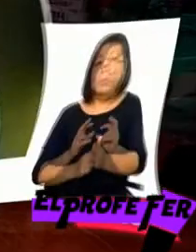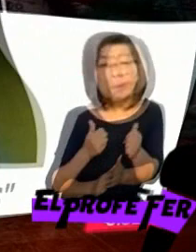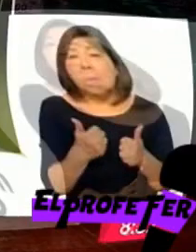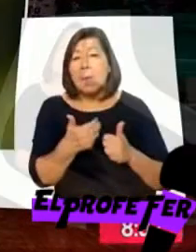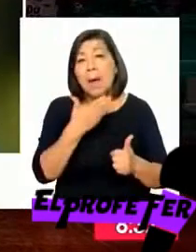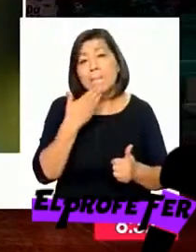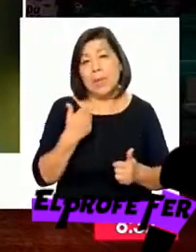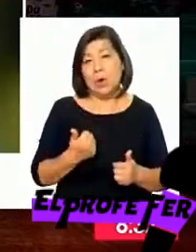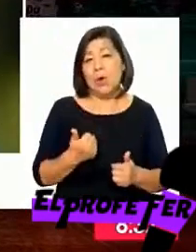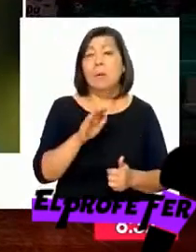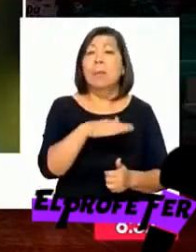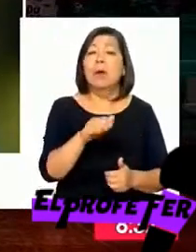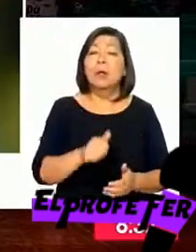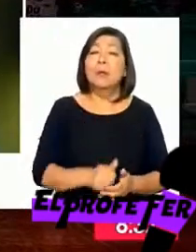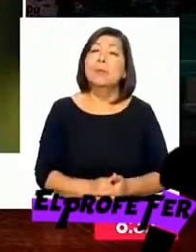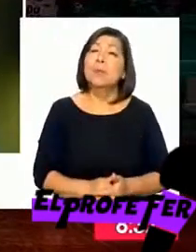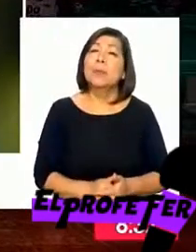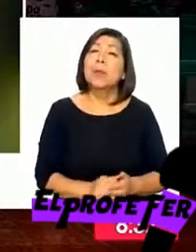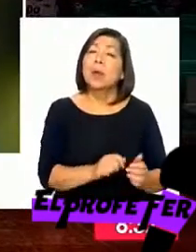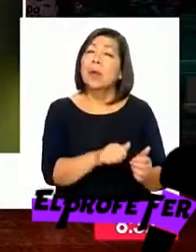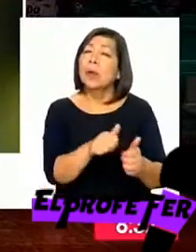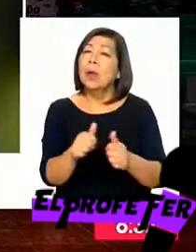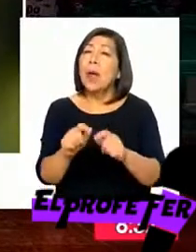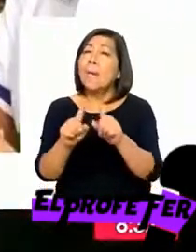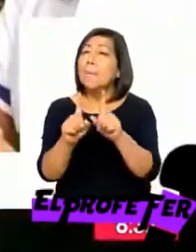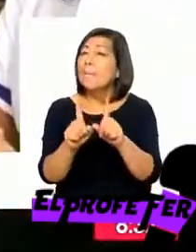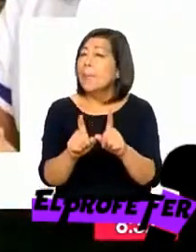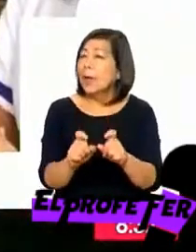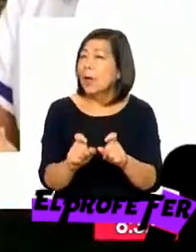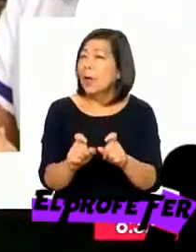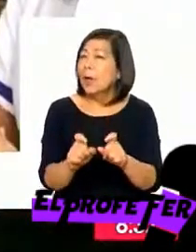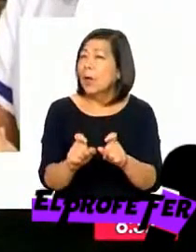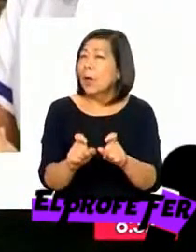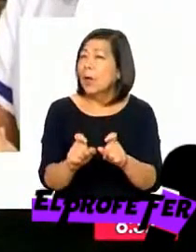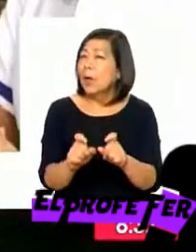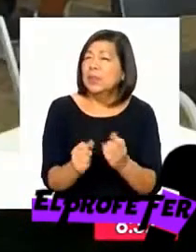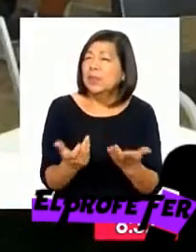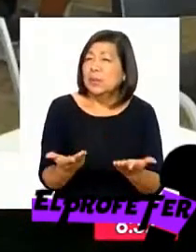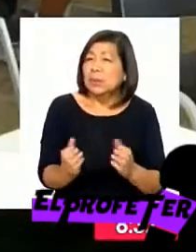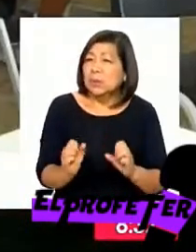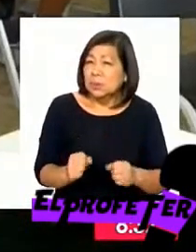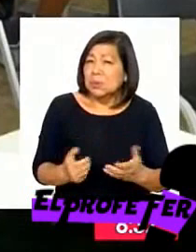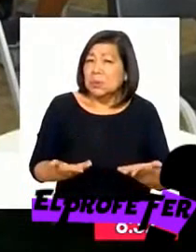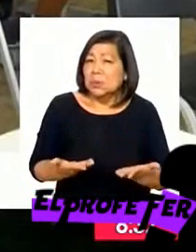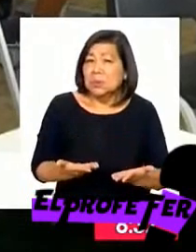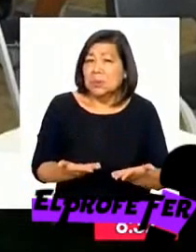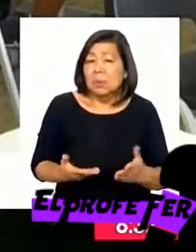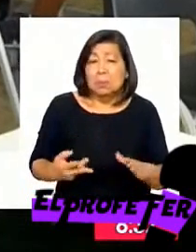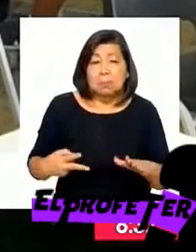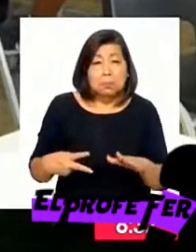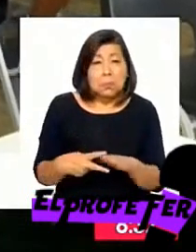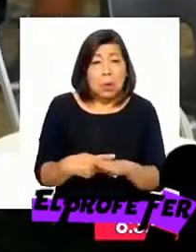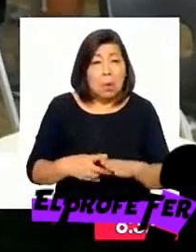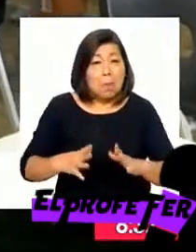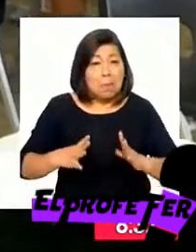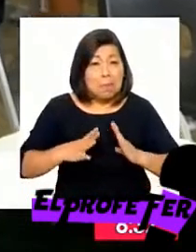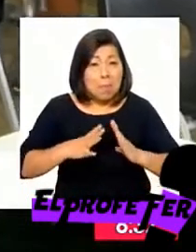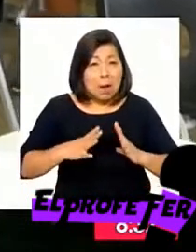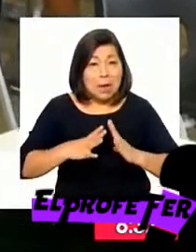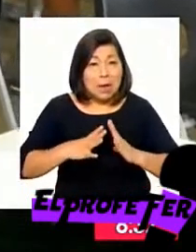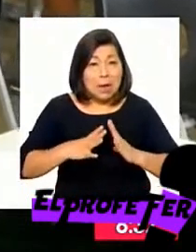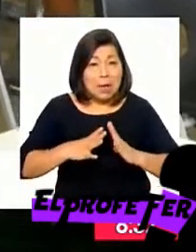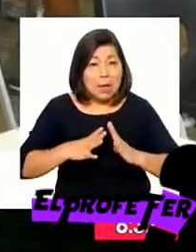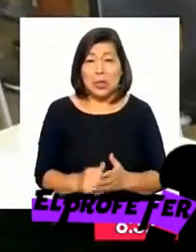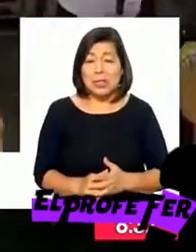después. Ministro, y respecto a una de las posibilidades, podría ser quizás que se recorten estas vacaciones que tienen